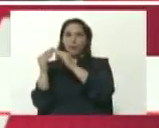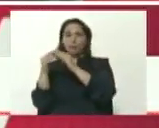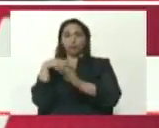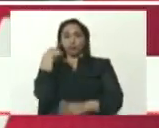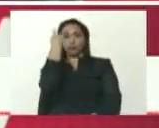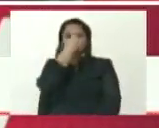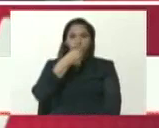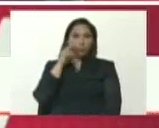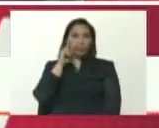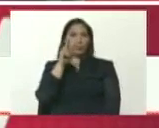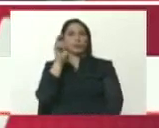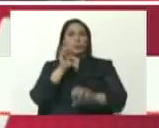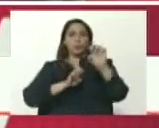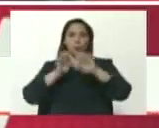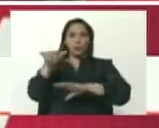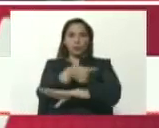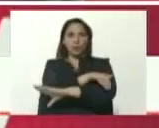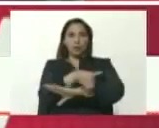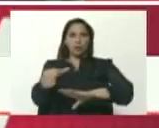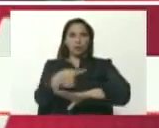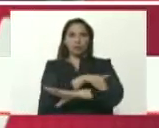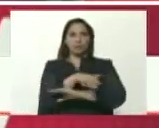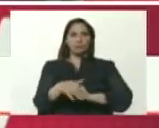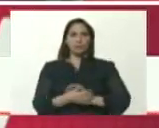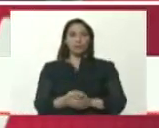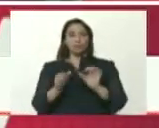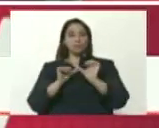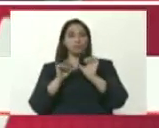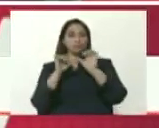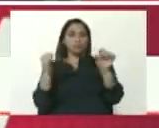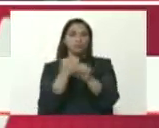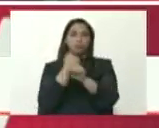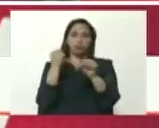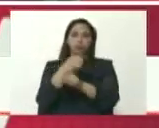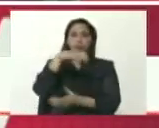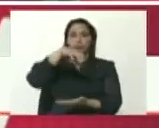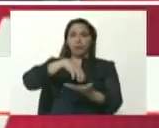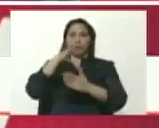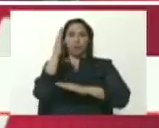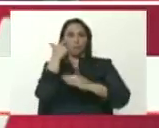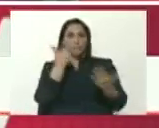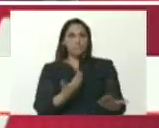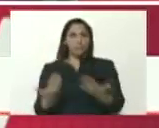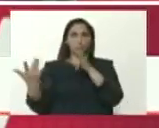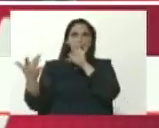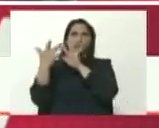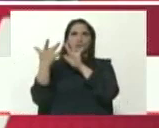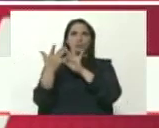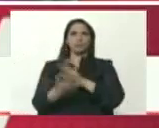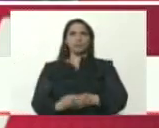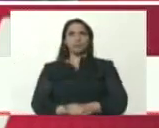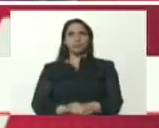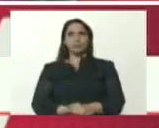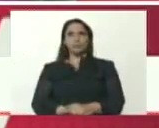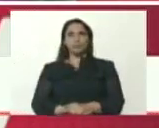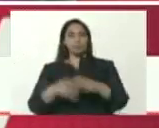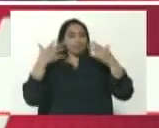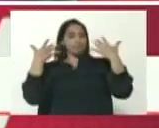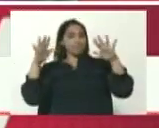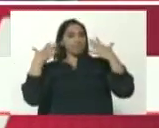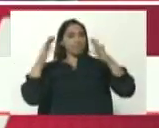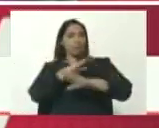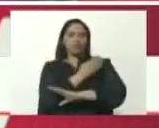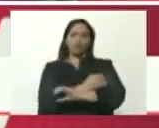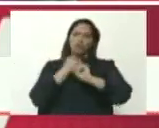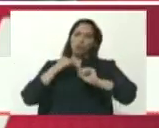cara, calle por calle, pues seguimos trabajando en el Estado Lara. Adelante, mi comandante. Bueno, desde aquí le damos un aplauso